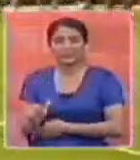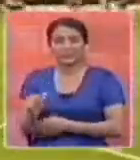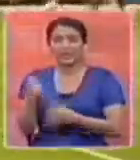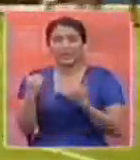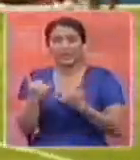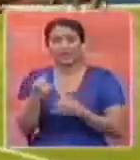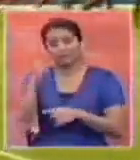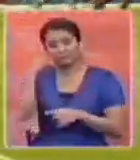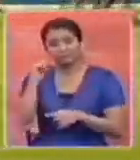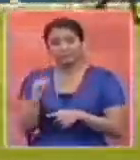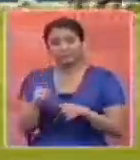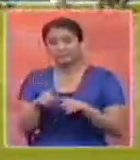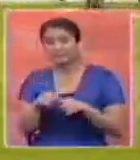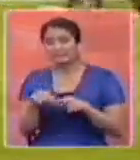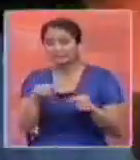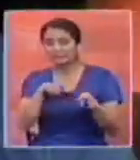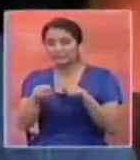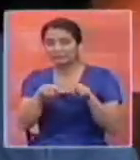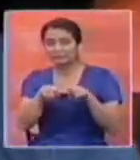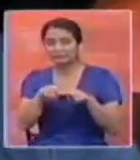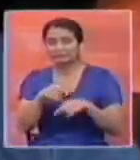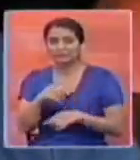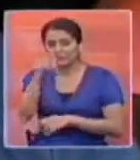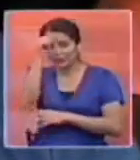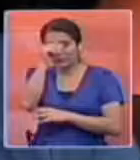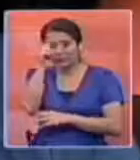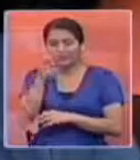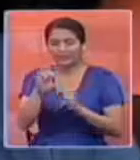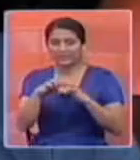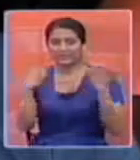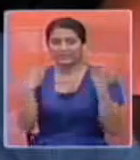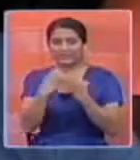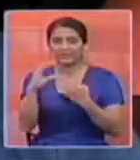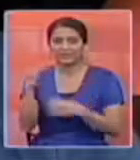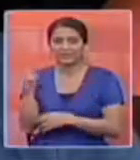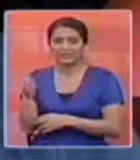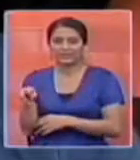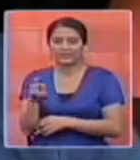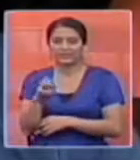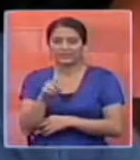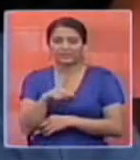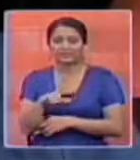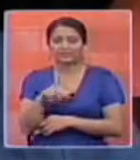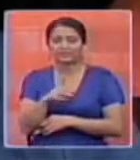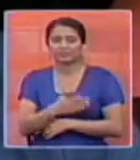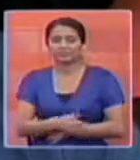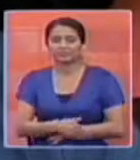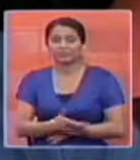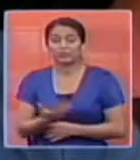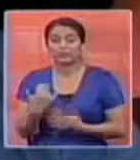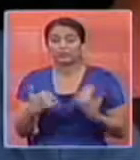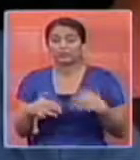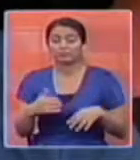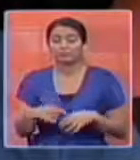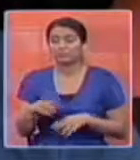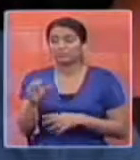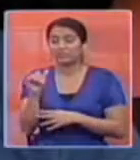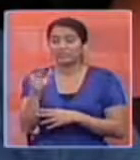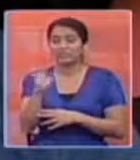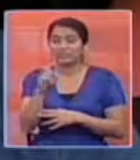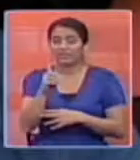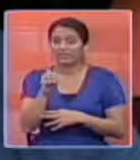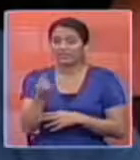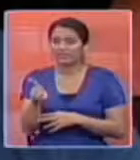rival el domingo en el Estadio Capuel. Fuerza Amarilla tiene un buen plantel, ¿no? En el caso de Latu Cordoñi, Caicedo,